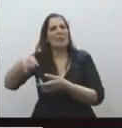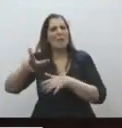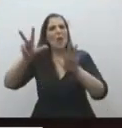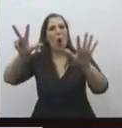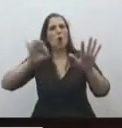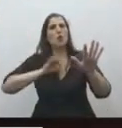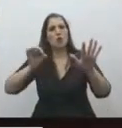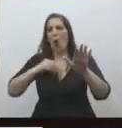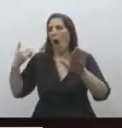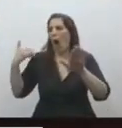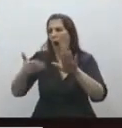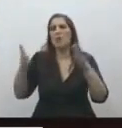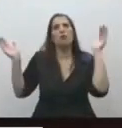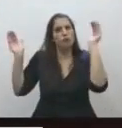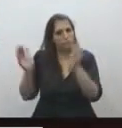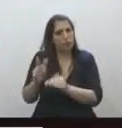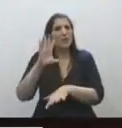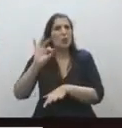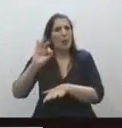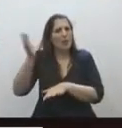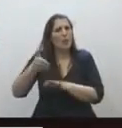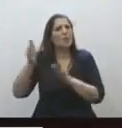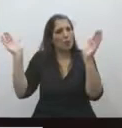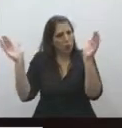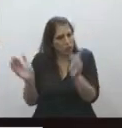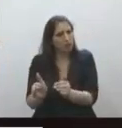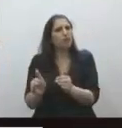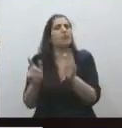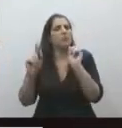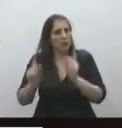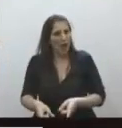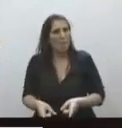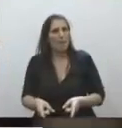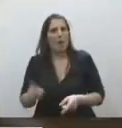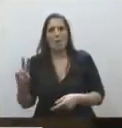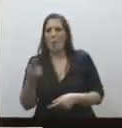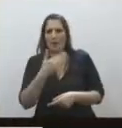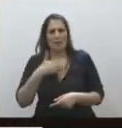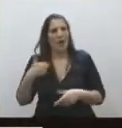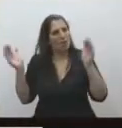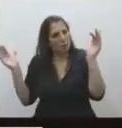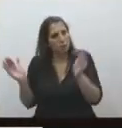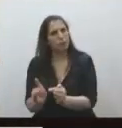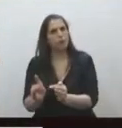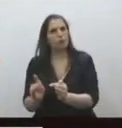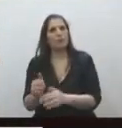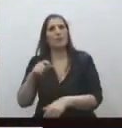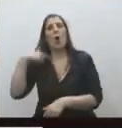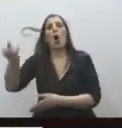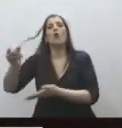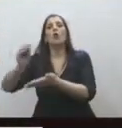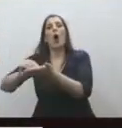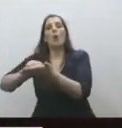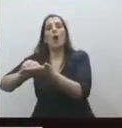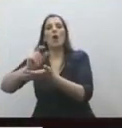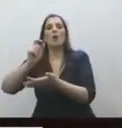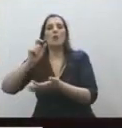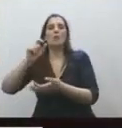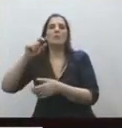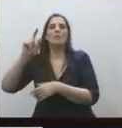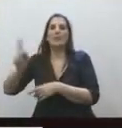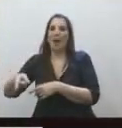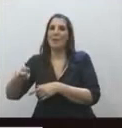estos 30 años de democracia y demás hemos aprendido que la democracia es decir lo que queremos decir o lo que sentimos, pero nos falta el tema